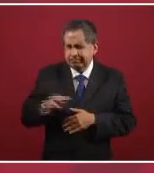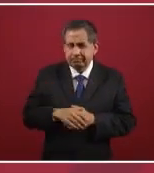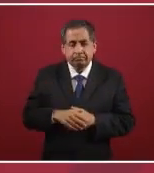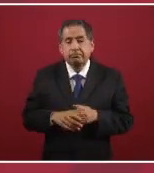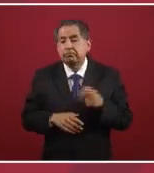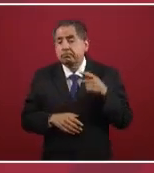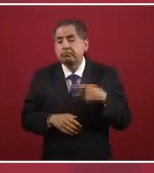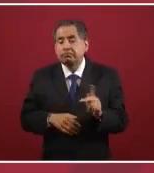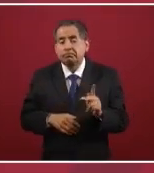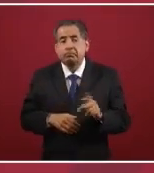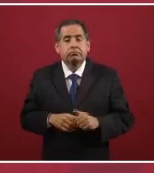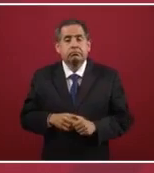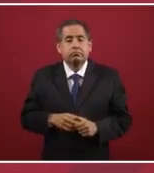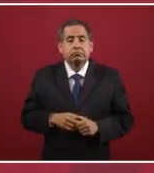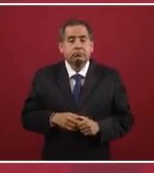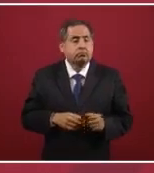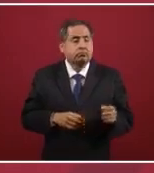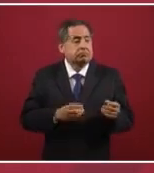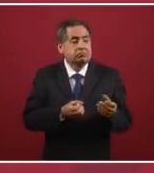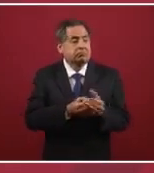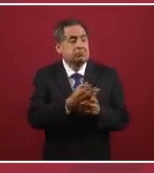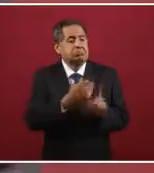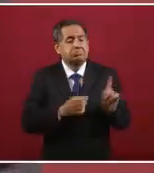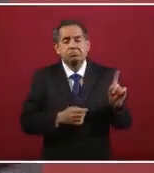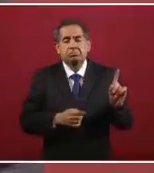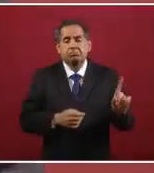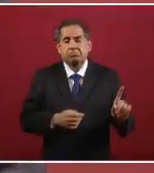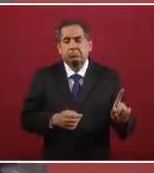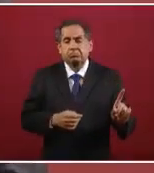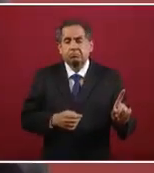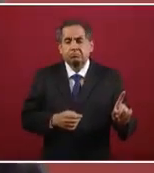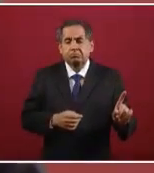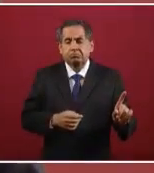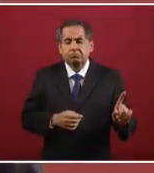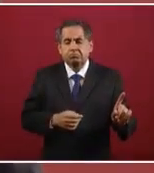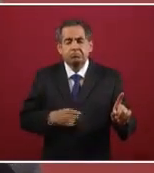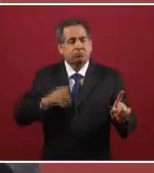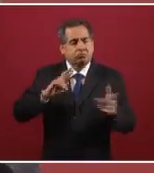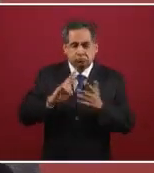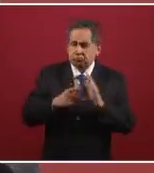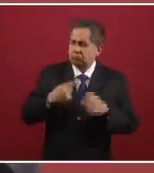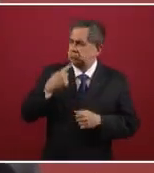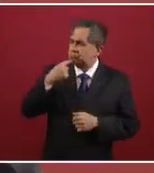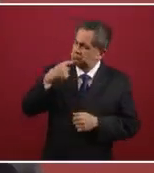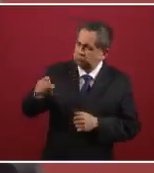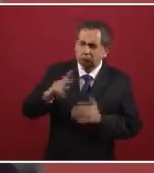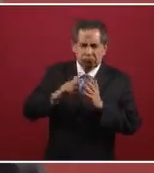pero saliendo le metes otra denuncia